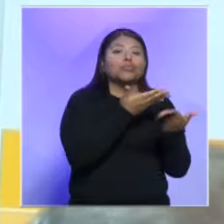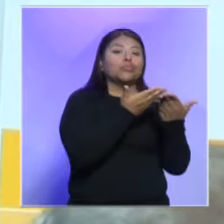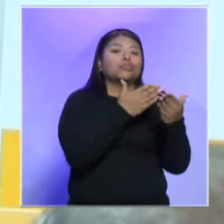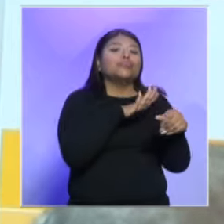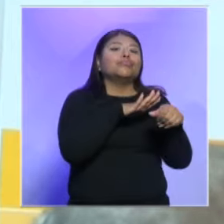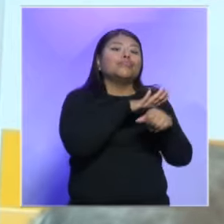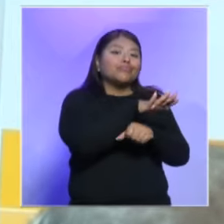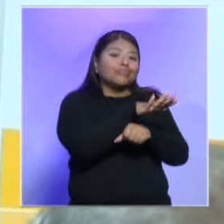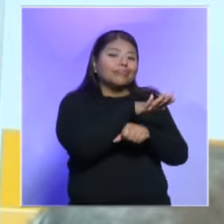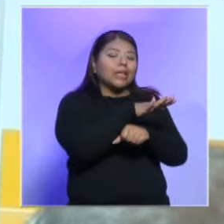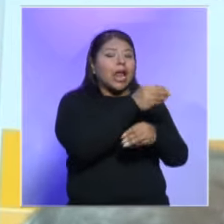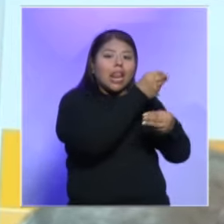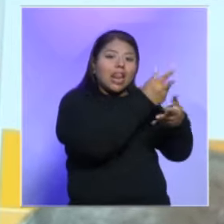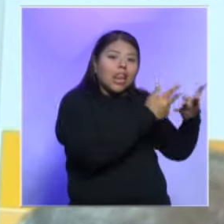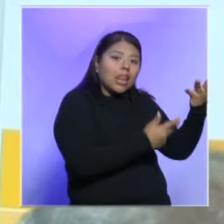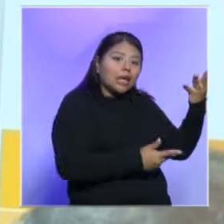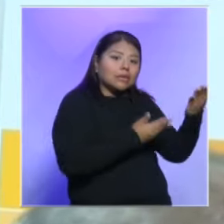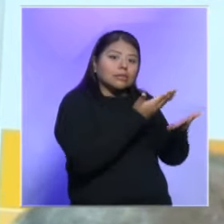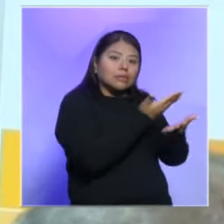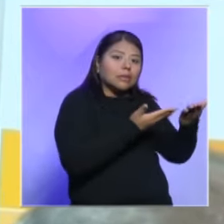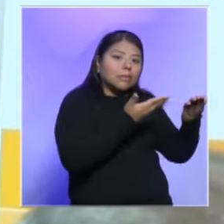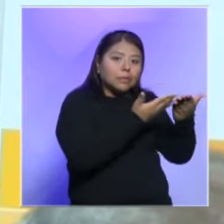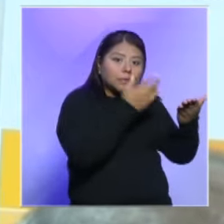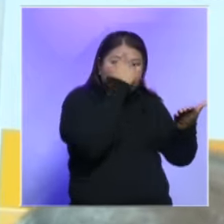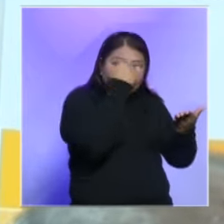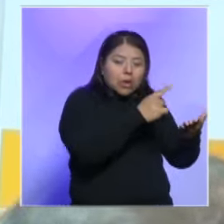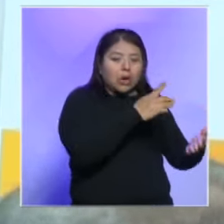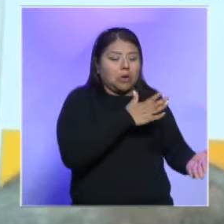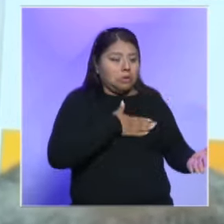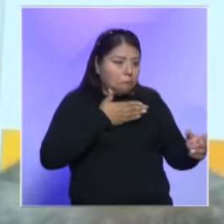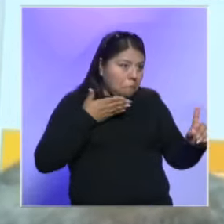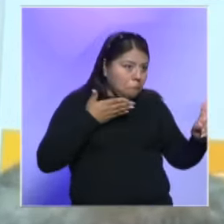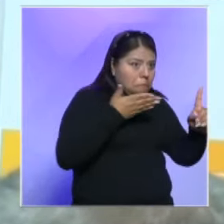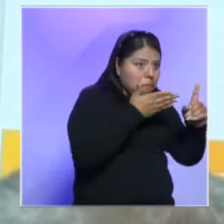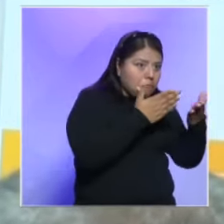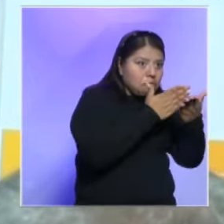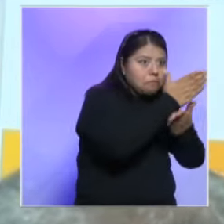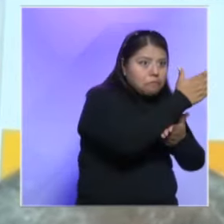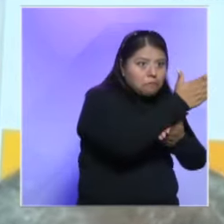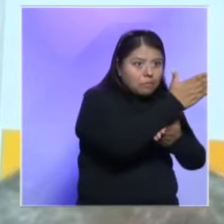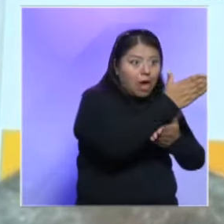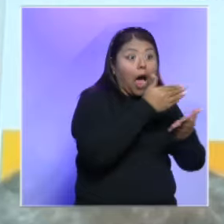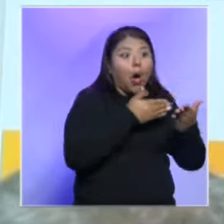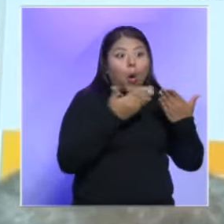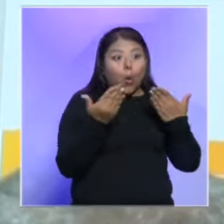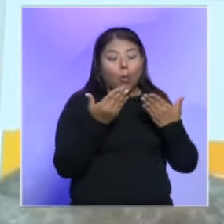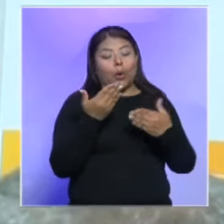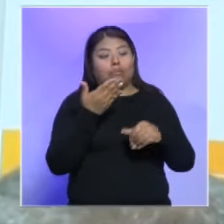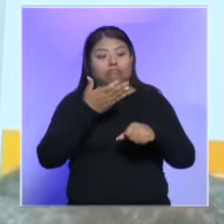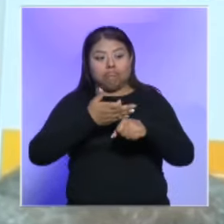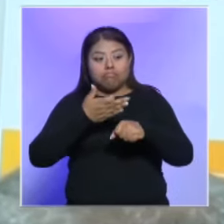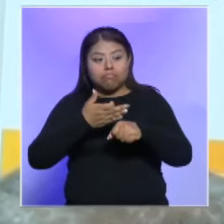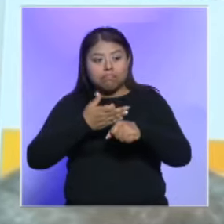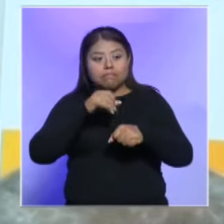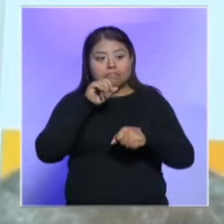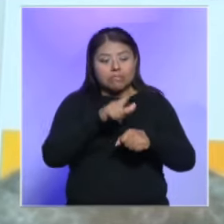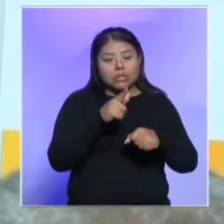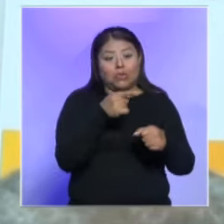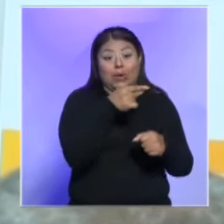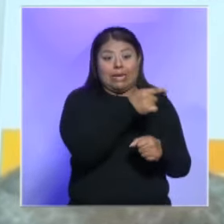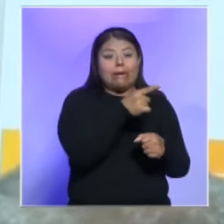políticamente propuestas para acceder de forma directa a un cargo, y por eso incluso validó el régimen